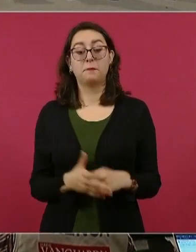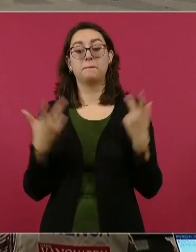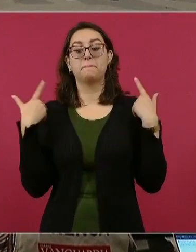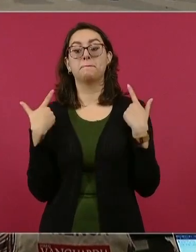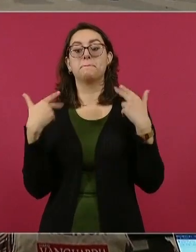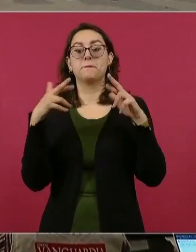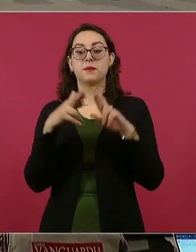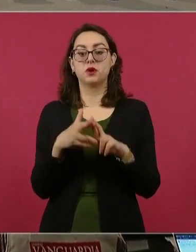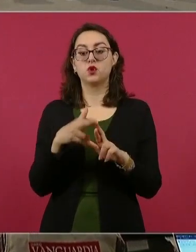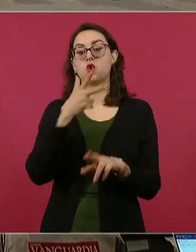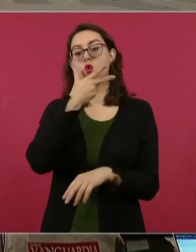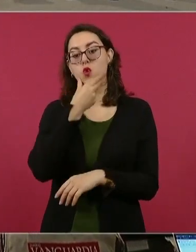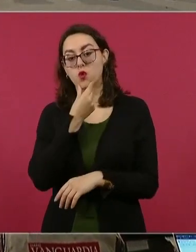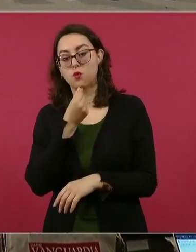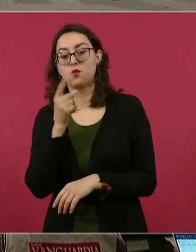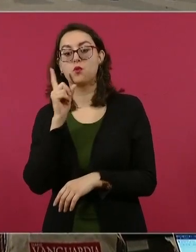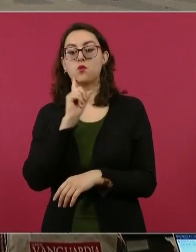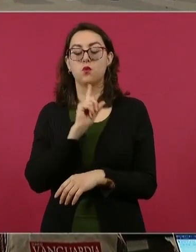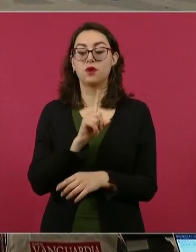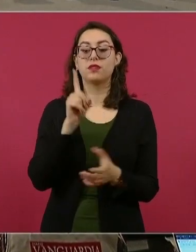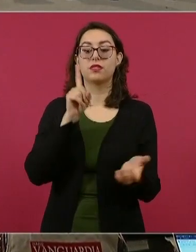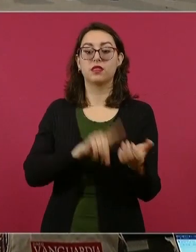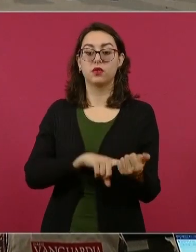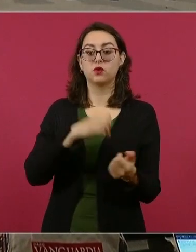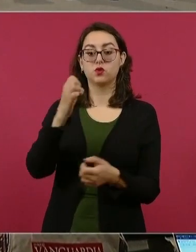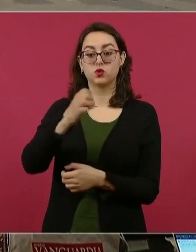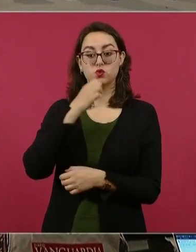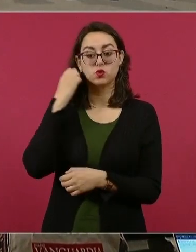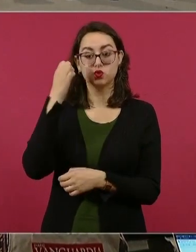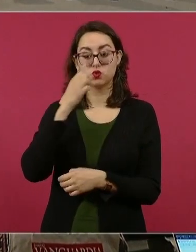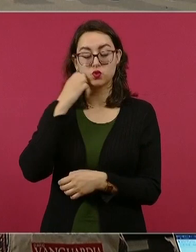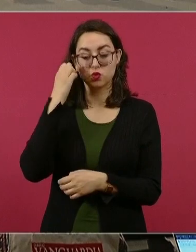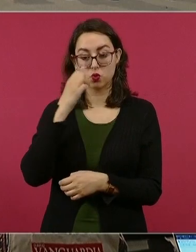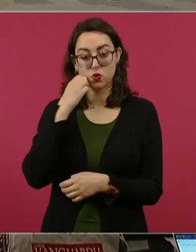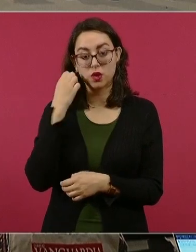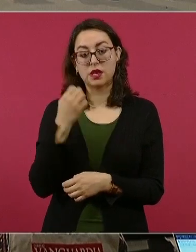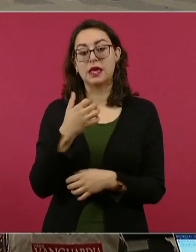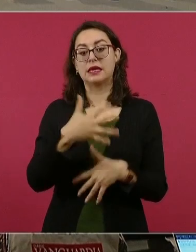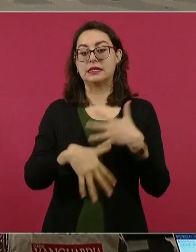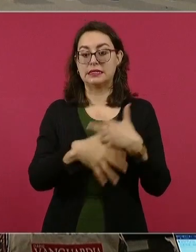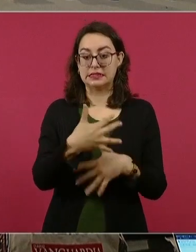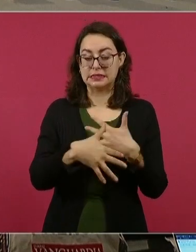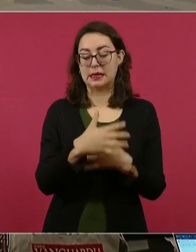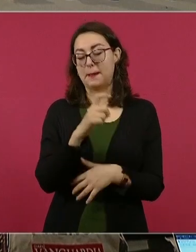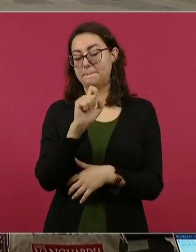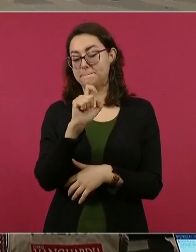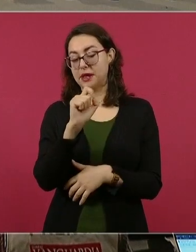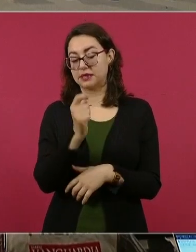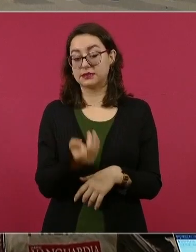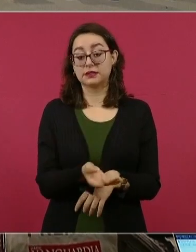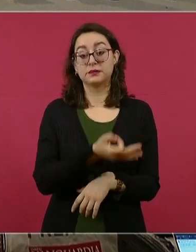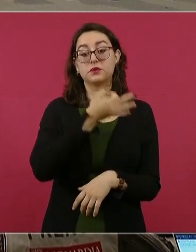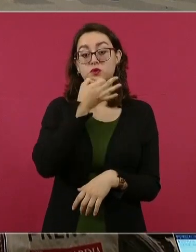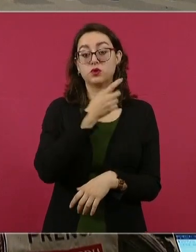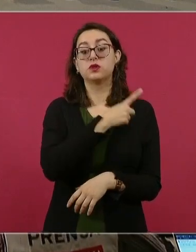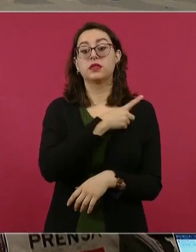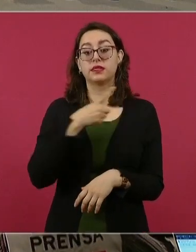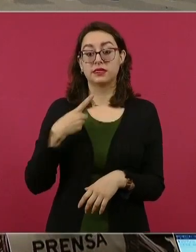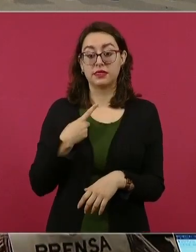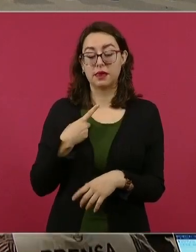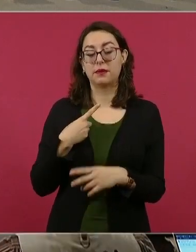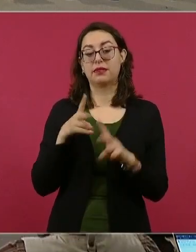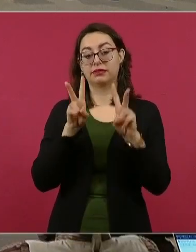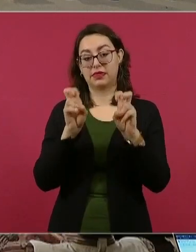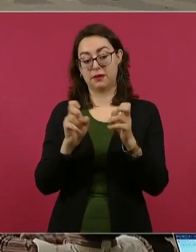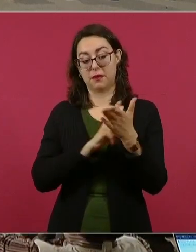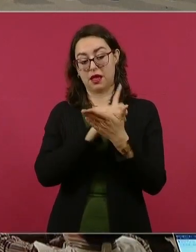minutos, de 10 a 15, 20 minutos, tres veces por semana, se toma el tema de las